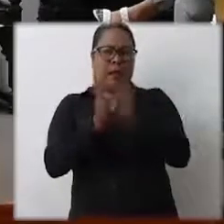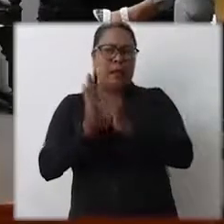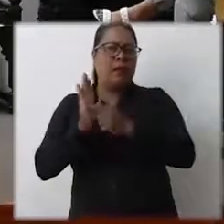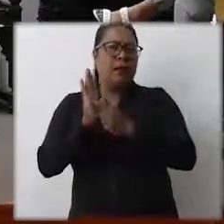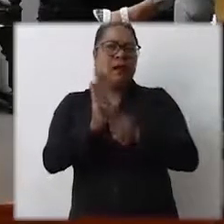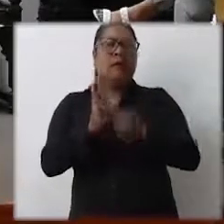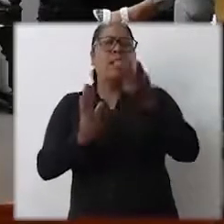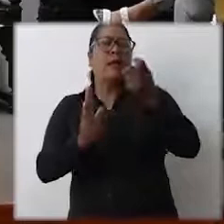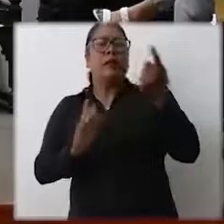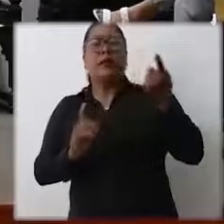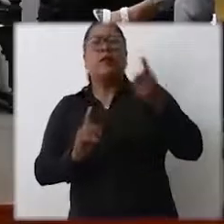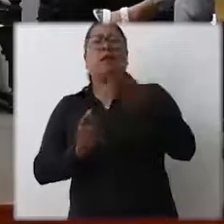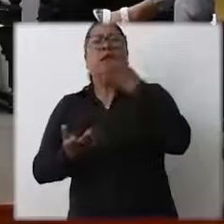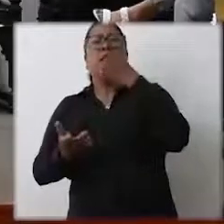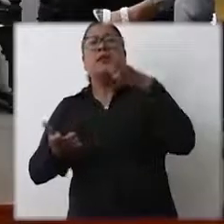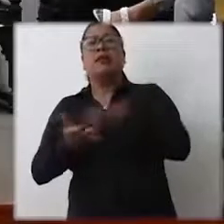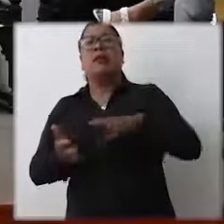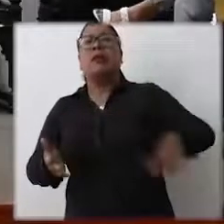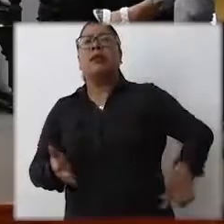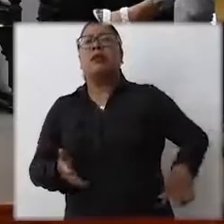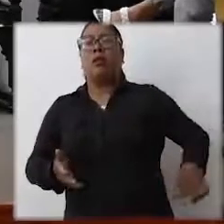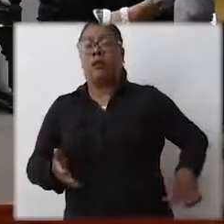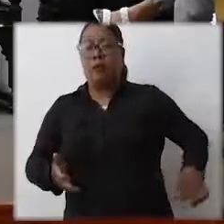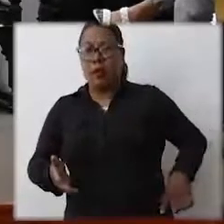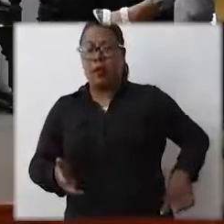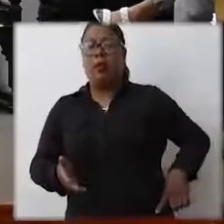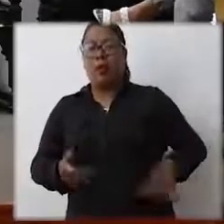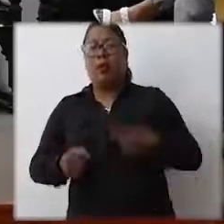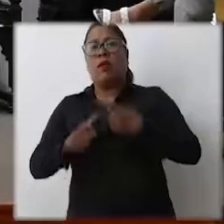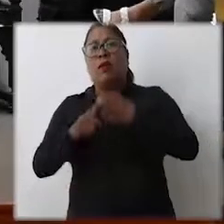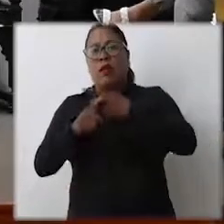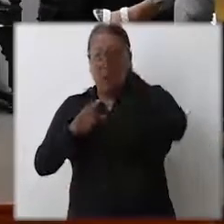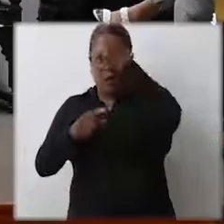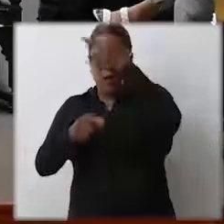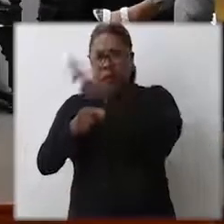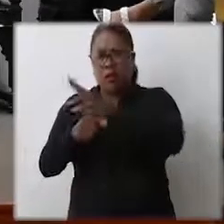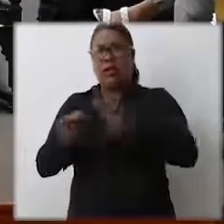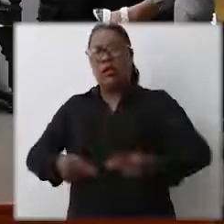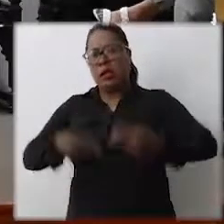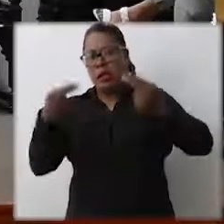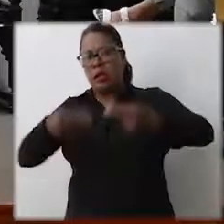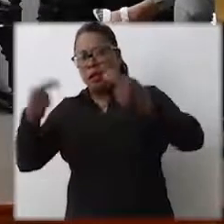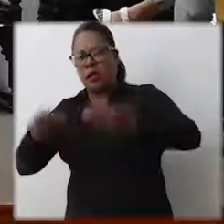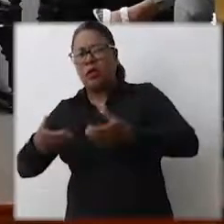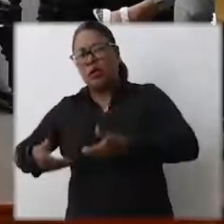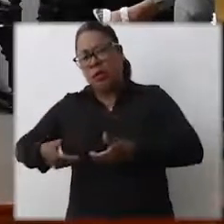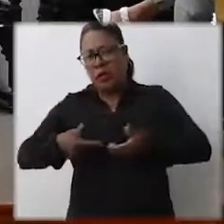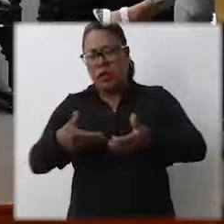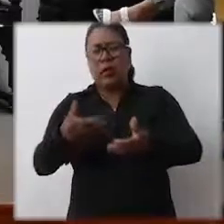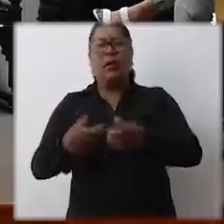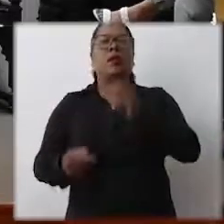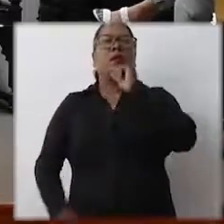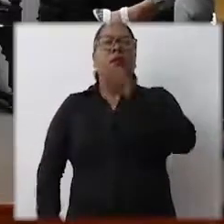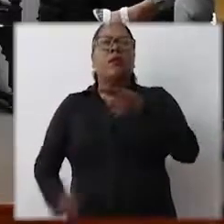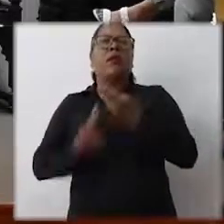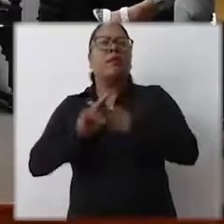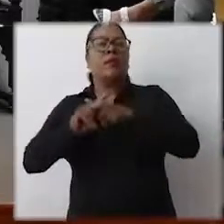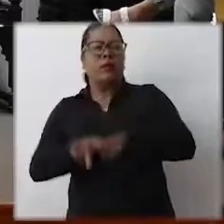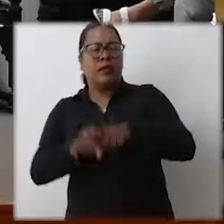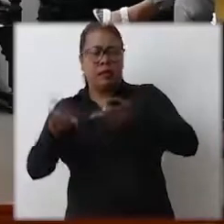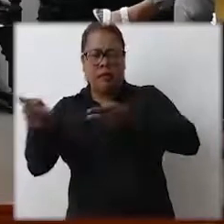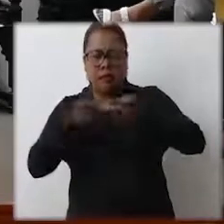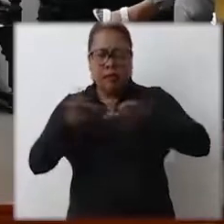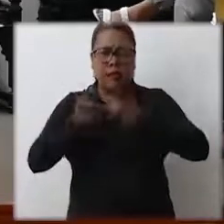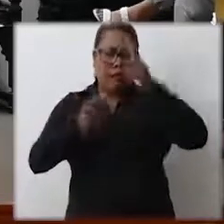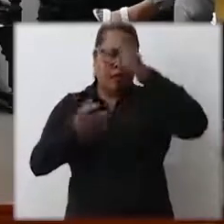de intervención para liberar espacios y reubicar de forma provisional a las personas que ejercen actividades